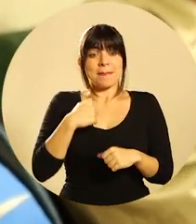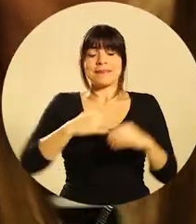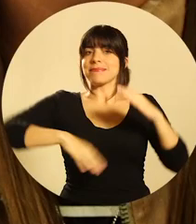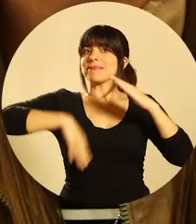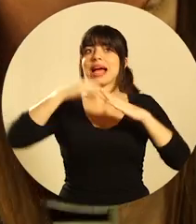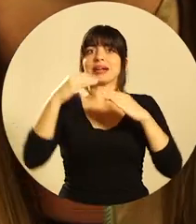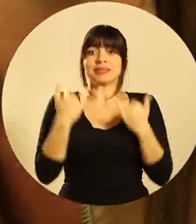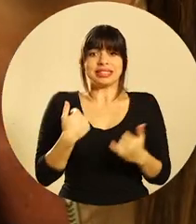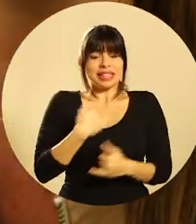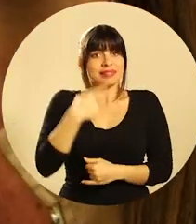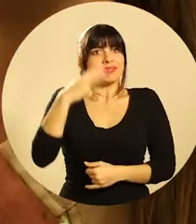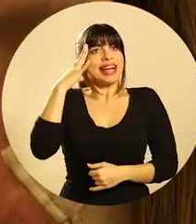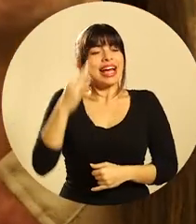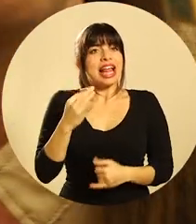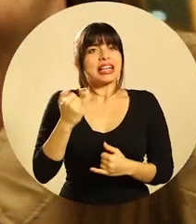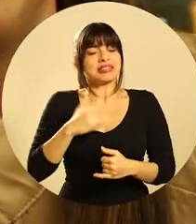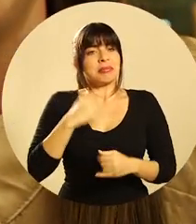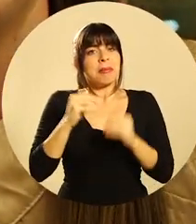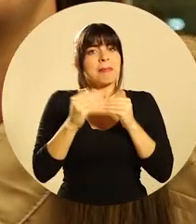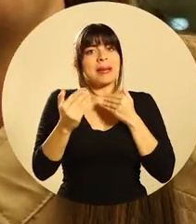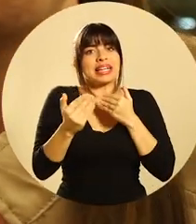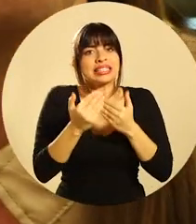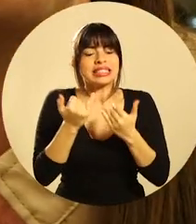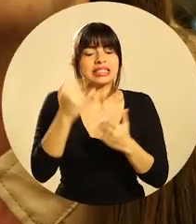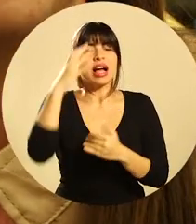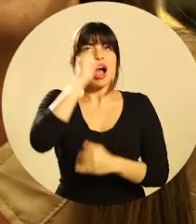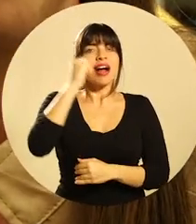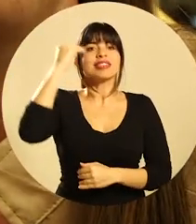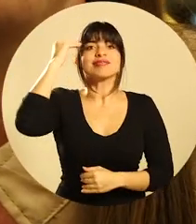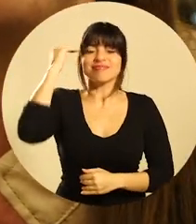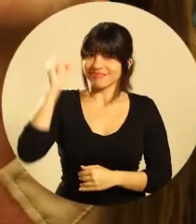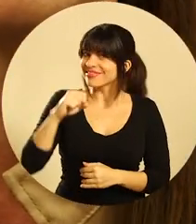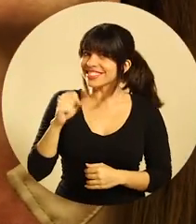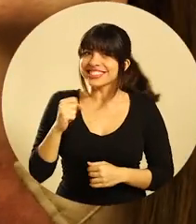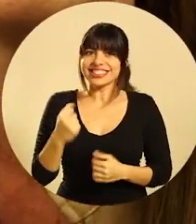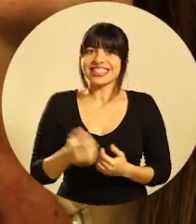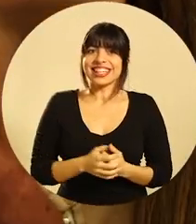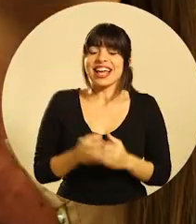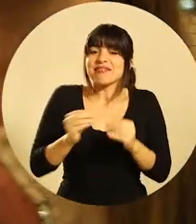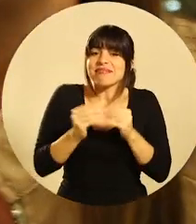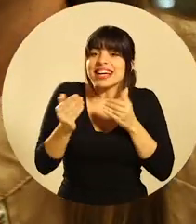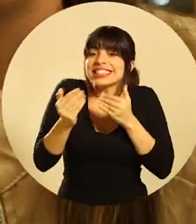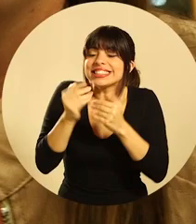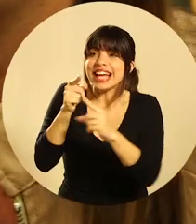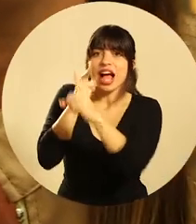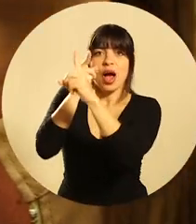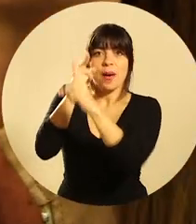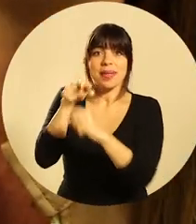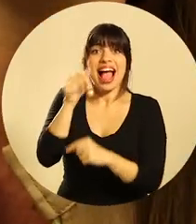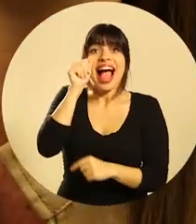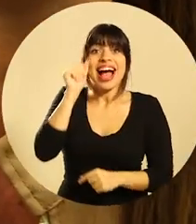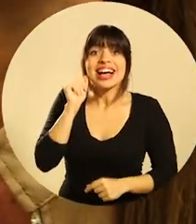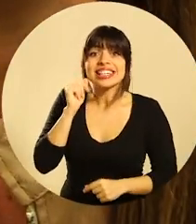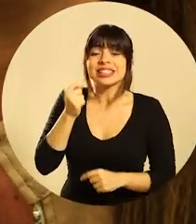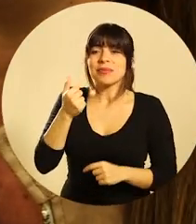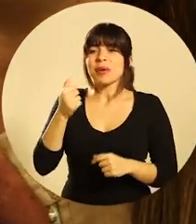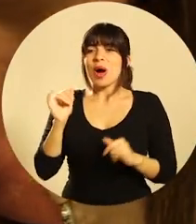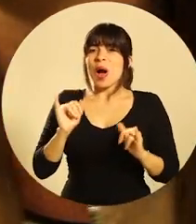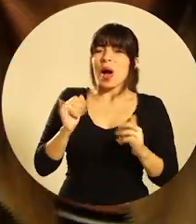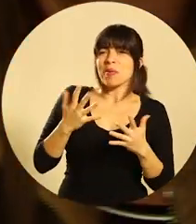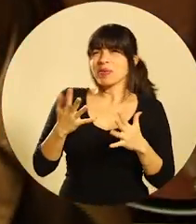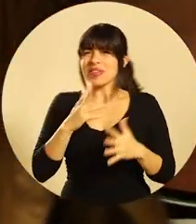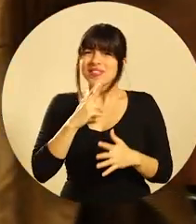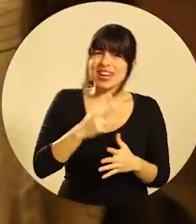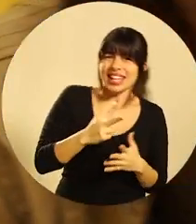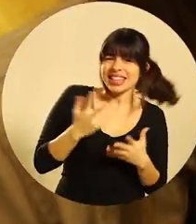máximo. Ya nos estamos creyendo que estamos más cerca, ya lo estamos concientizando, sí, sí. Estamos más cerca del objetivo. Ayer estábamos un